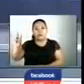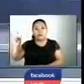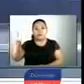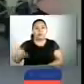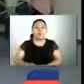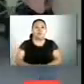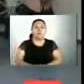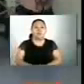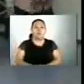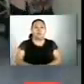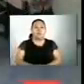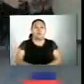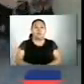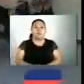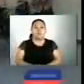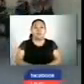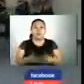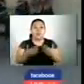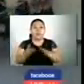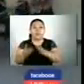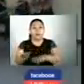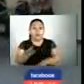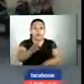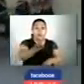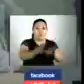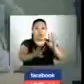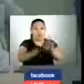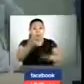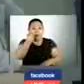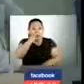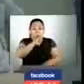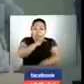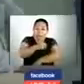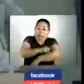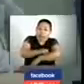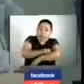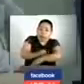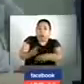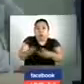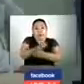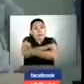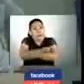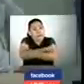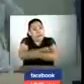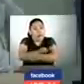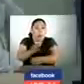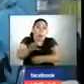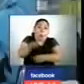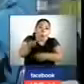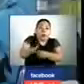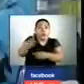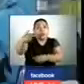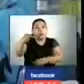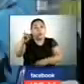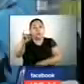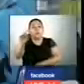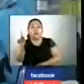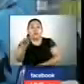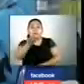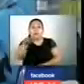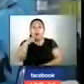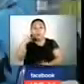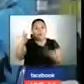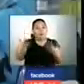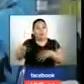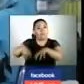tvm 19 casos sospechosos de dengue 4 de zika y 1 de zikungunya se registran en el